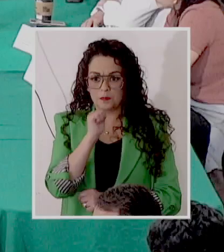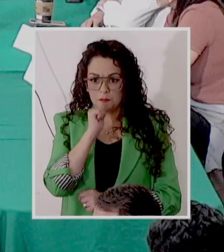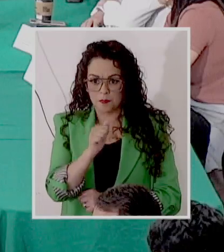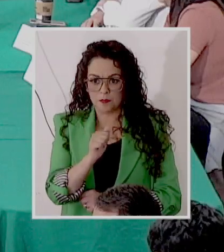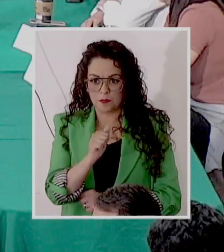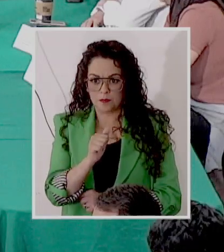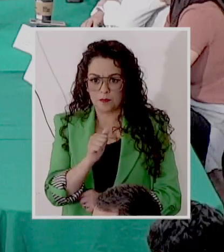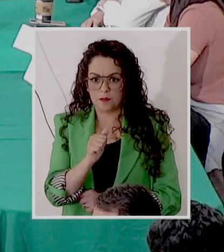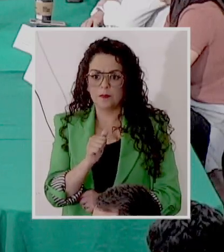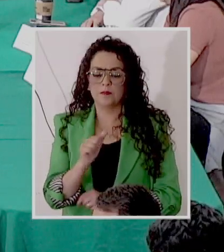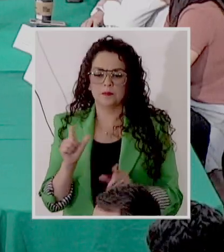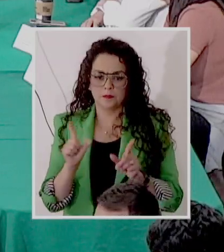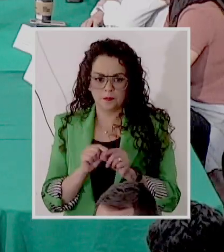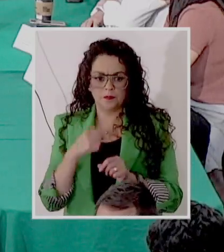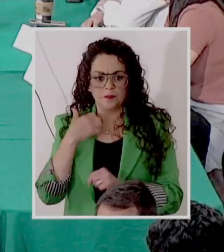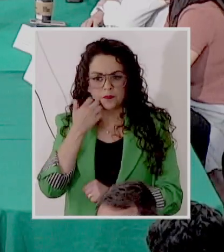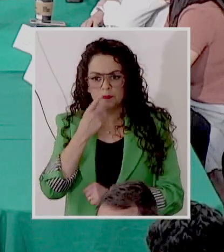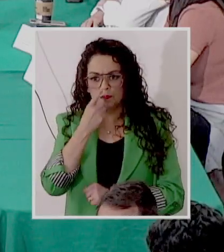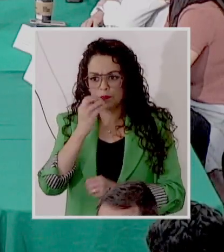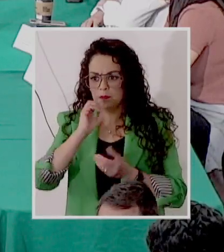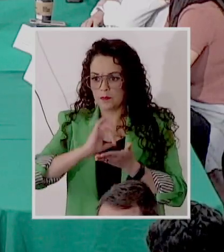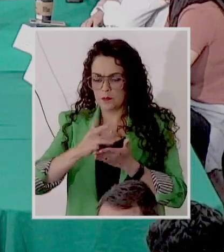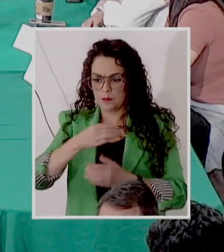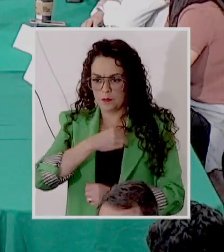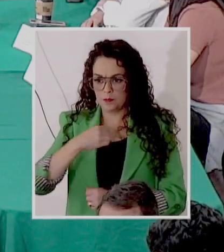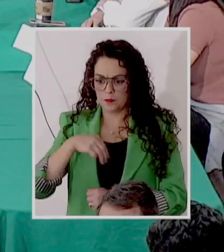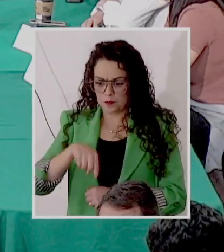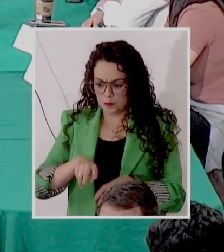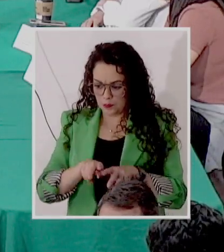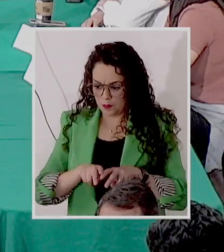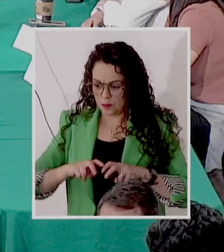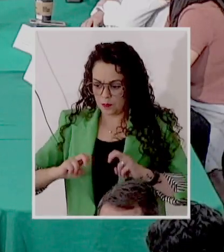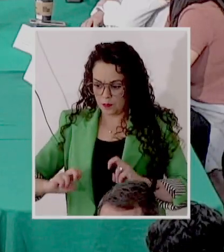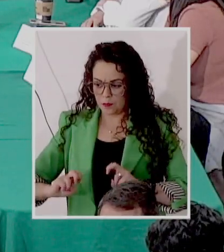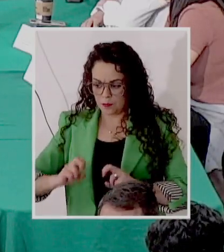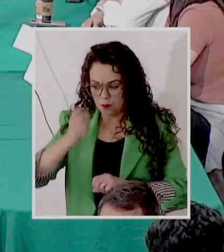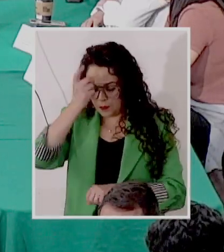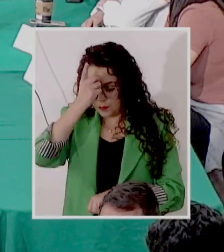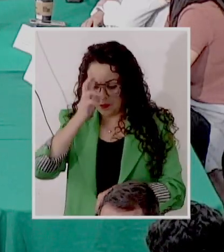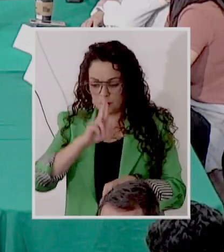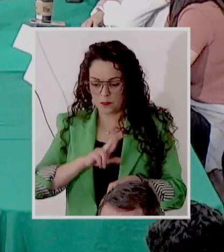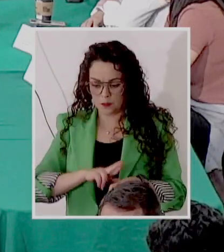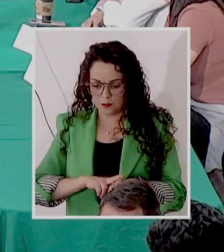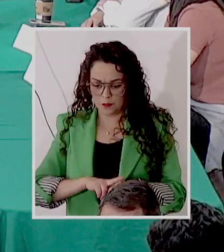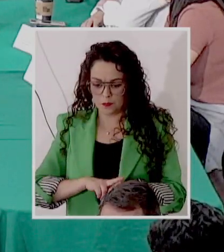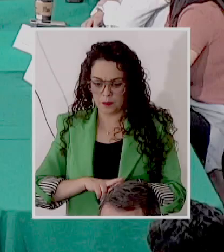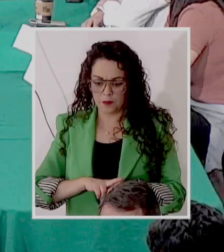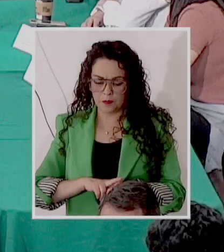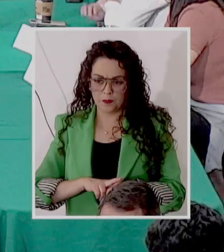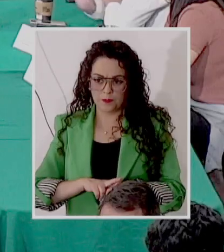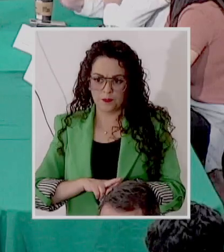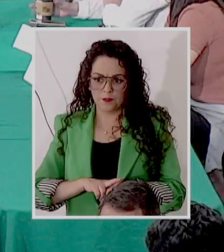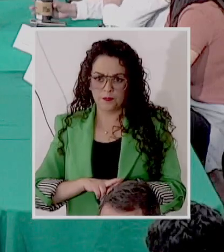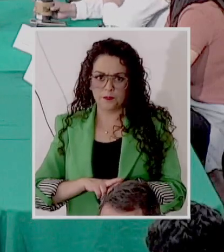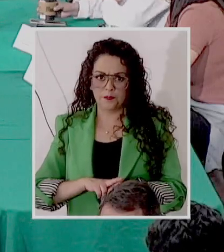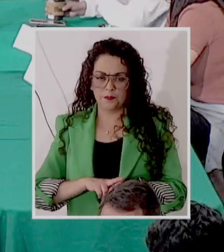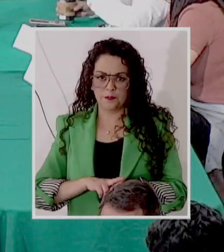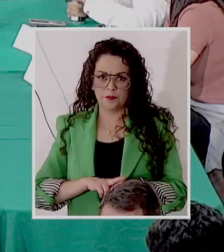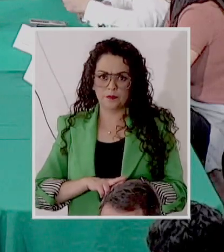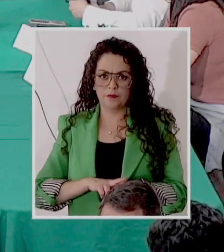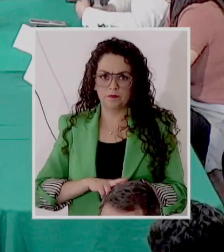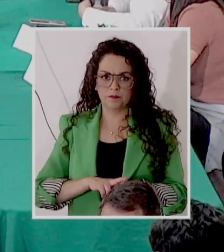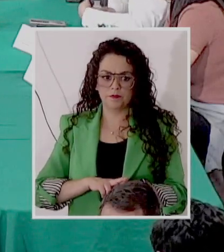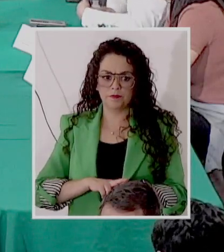Agradezco a las y los integrantes de esta honorable mesa directiva su disposición y su acompañamiento para